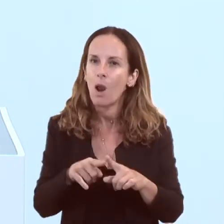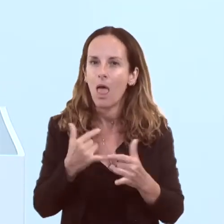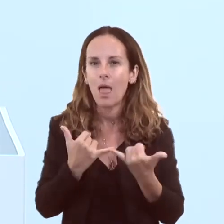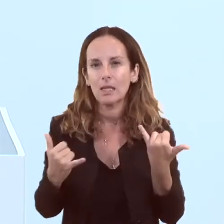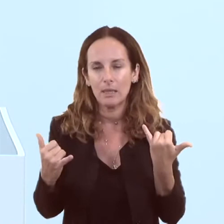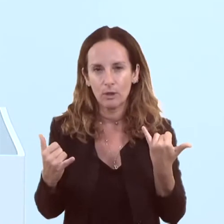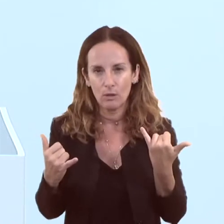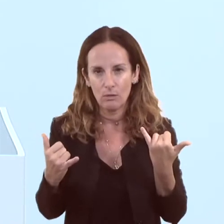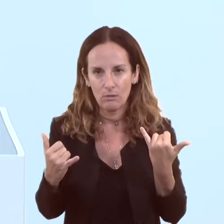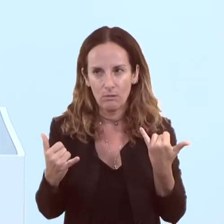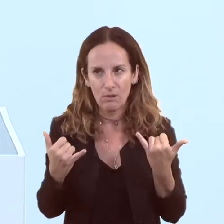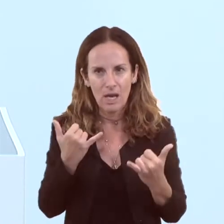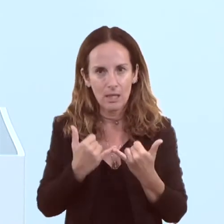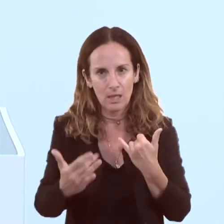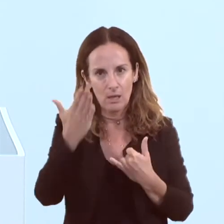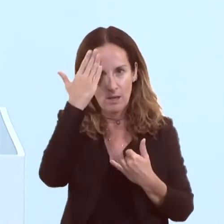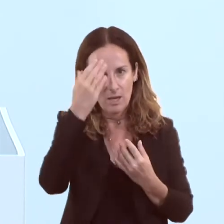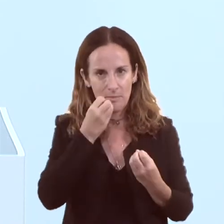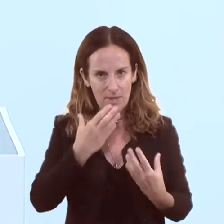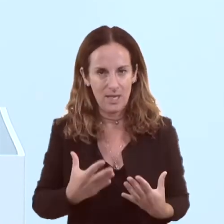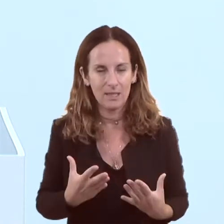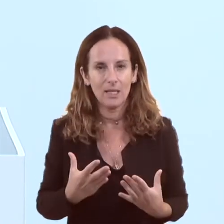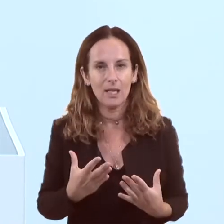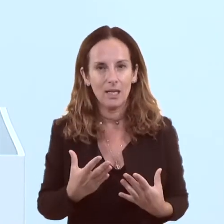el equilibrio razonable entre